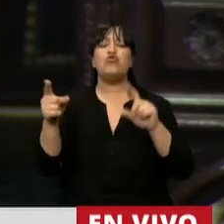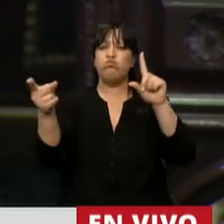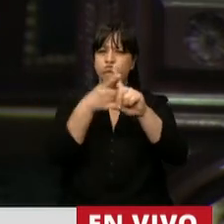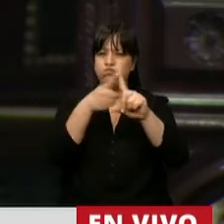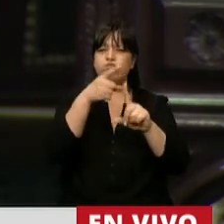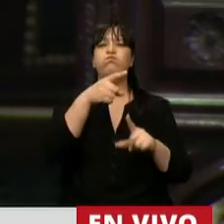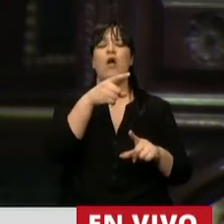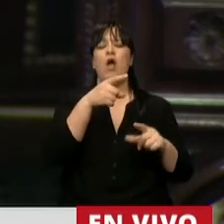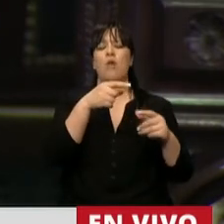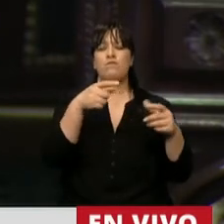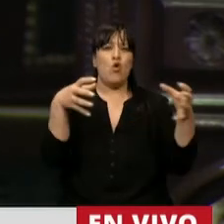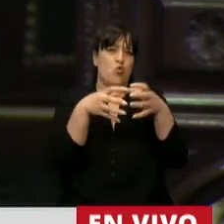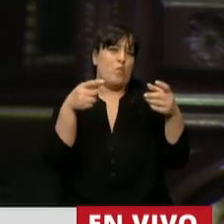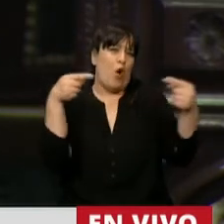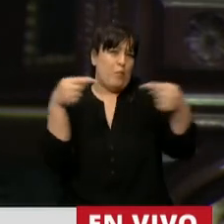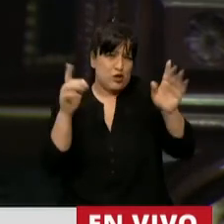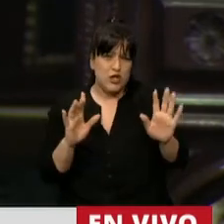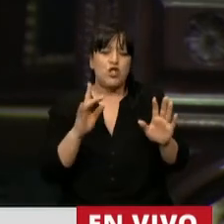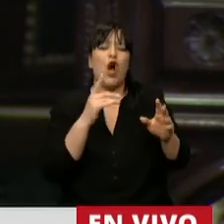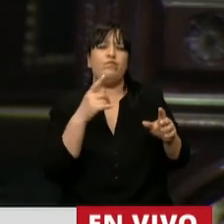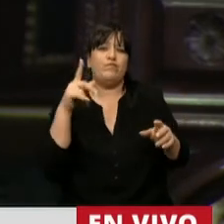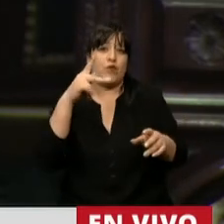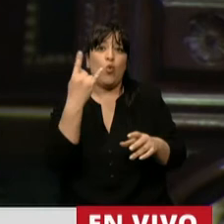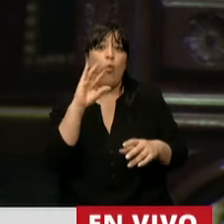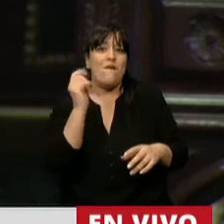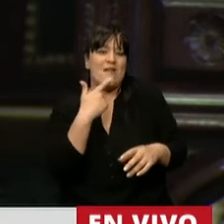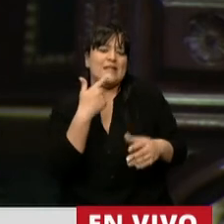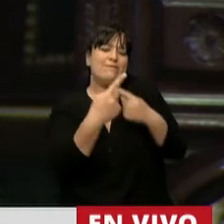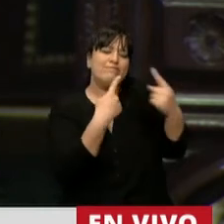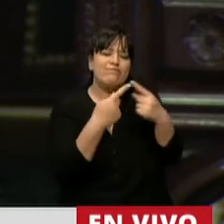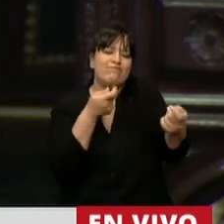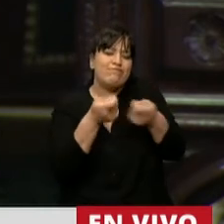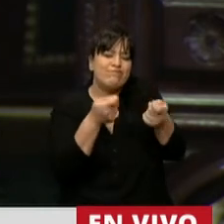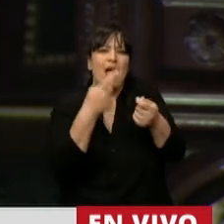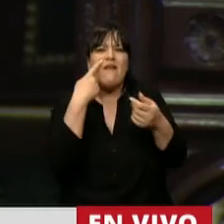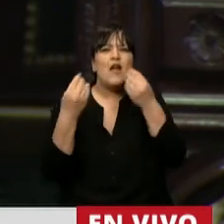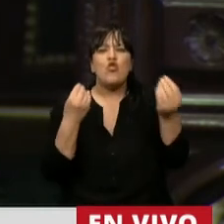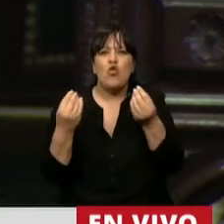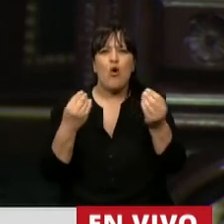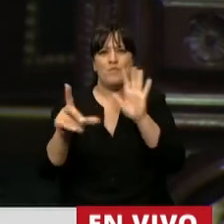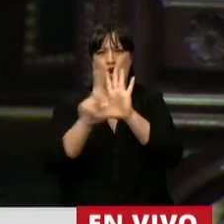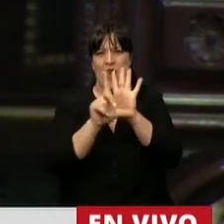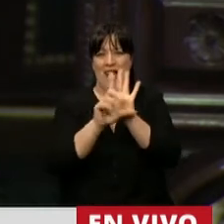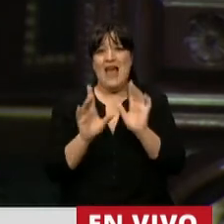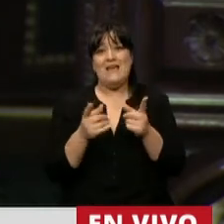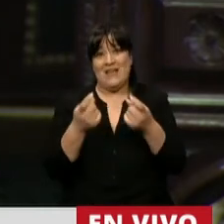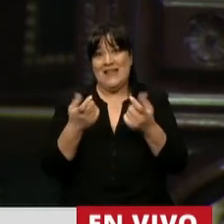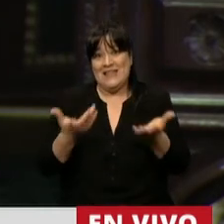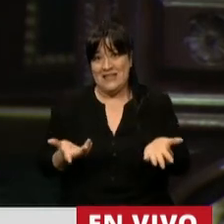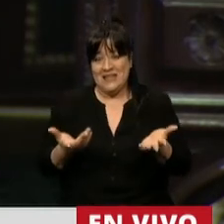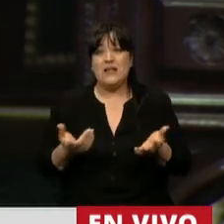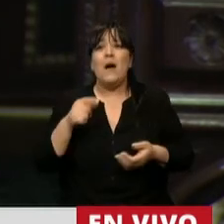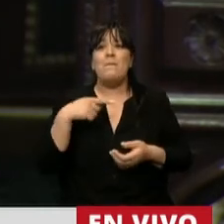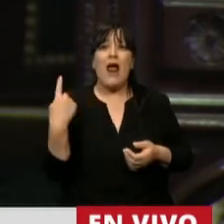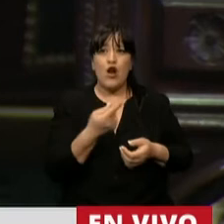el sector de la oposición para conversar, para negociar, para concertar la ley que hacía falta.